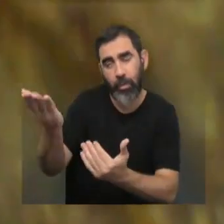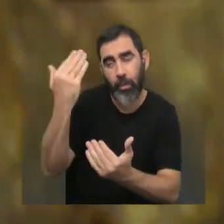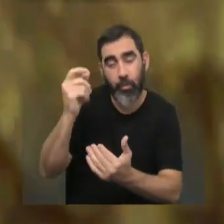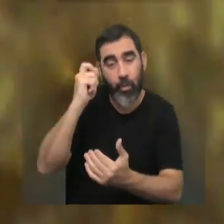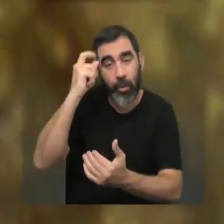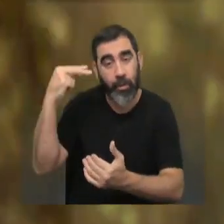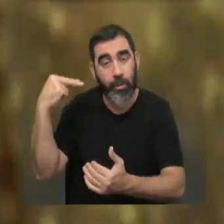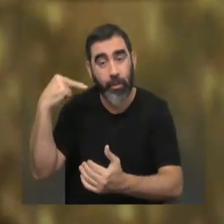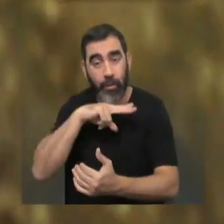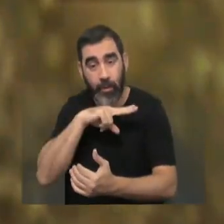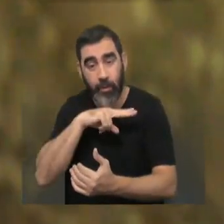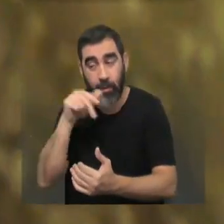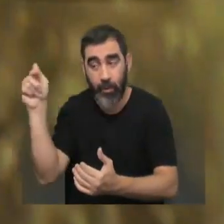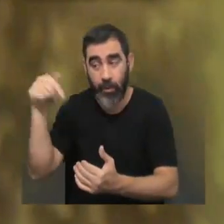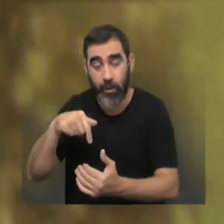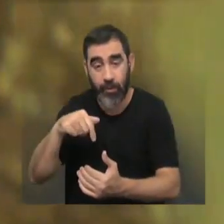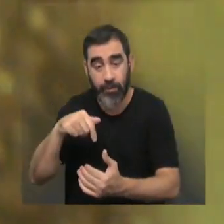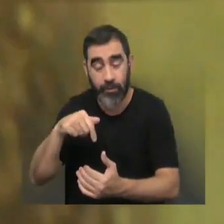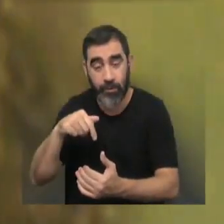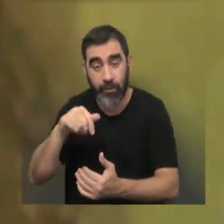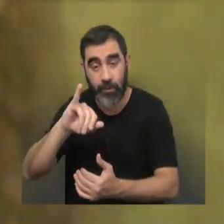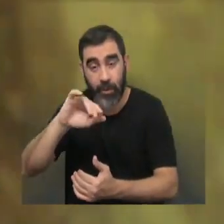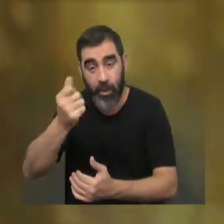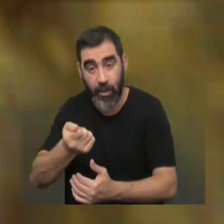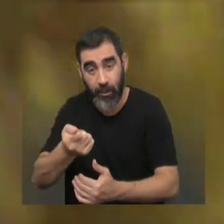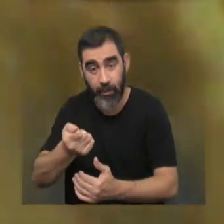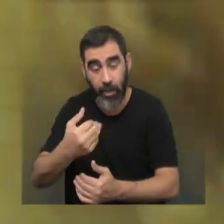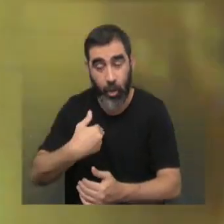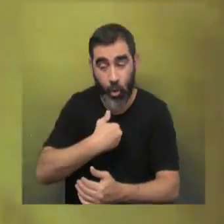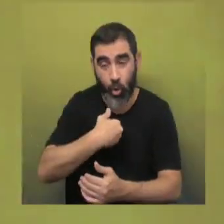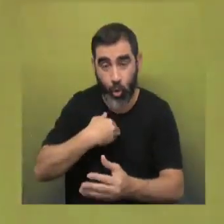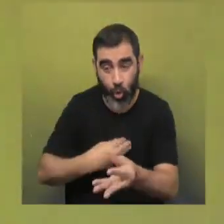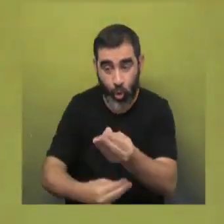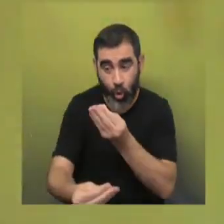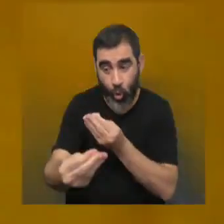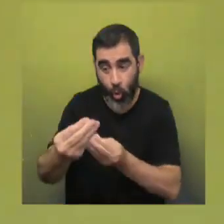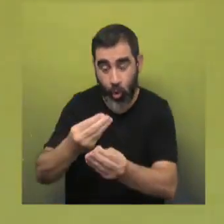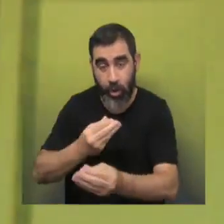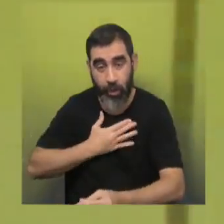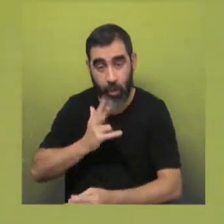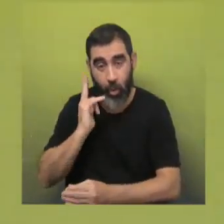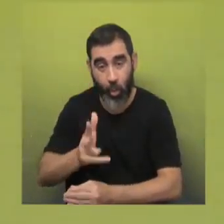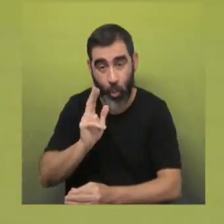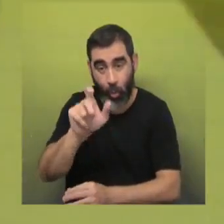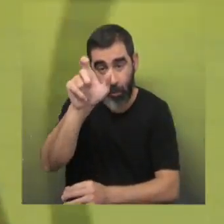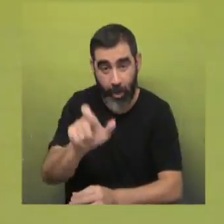inteligencia artificial ha venido a ir tomando comando, a cumplir roles que cumplen también las personas o a reemplazarlos en algunos